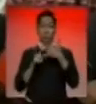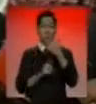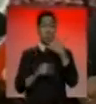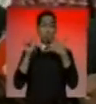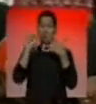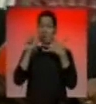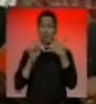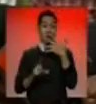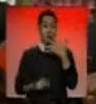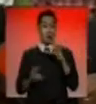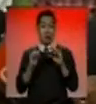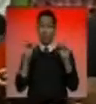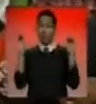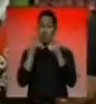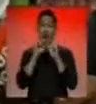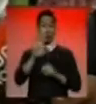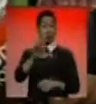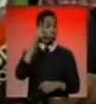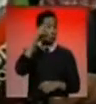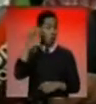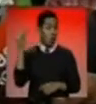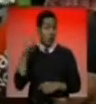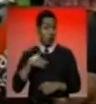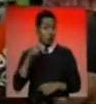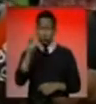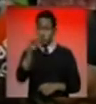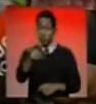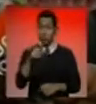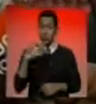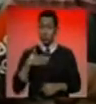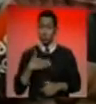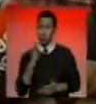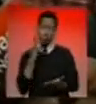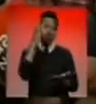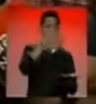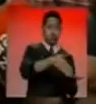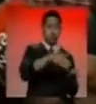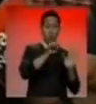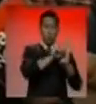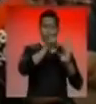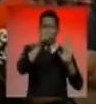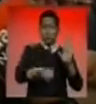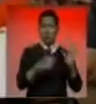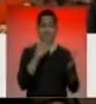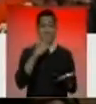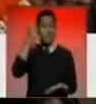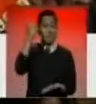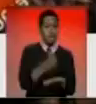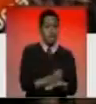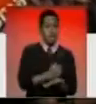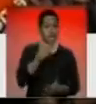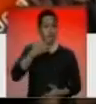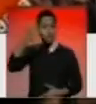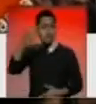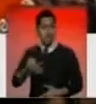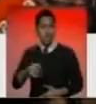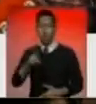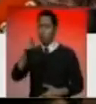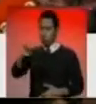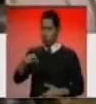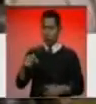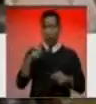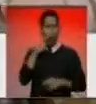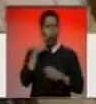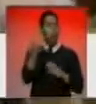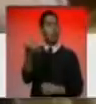que fueron públicas. Señor Lasso, yo acudí a su desafío. Presenté mi declaración juramentada. Tenga la hombría de hacer lo